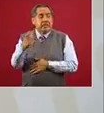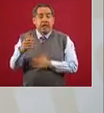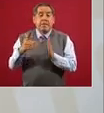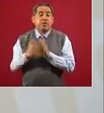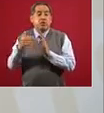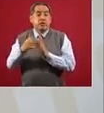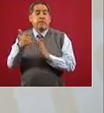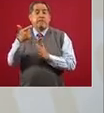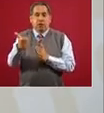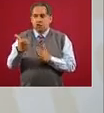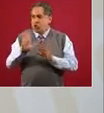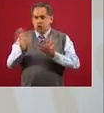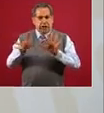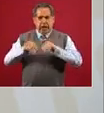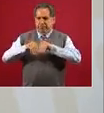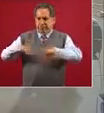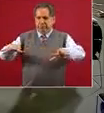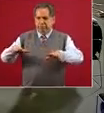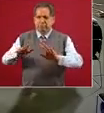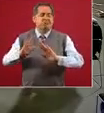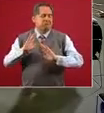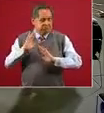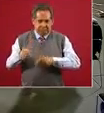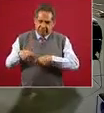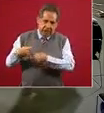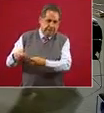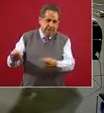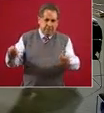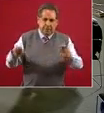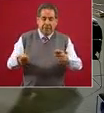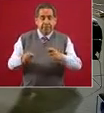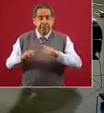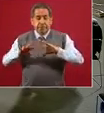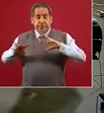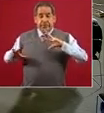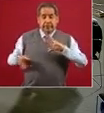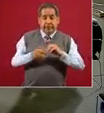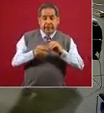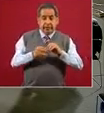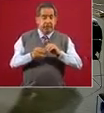que se han dispersado de esta manera, sumando los